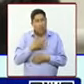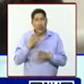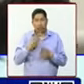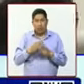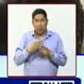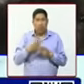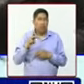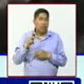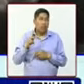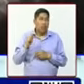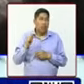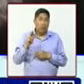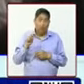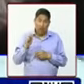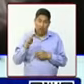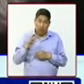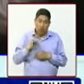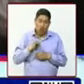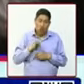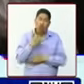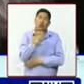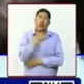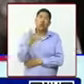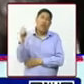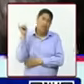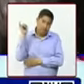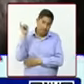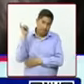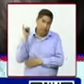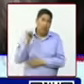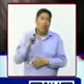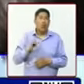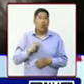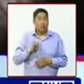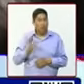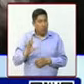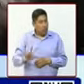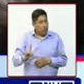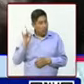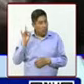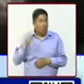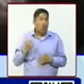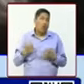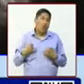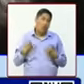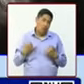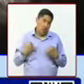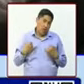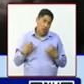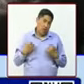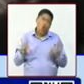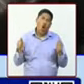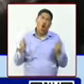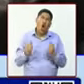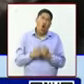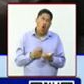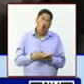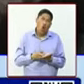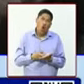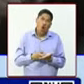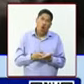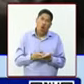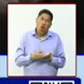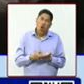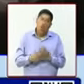yo soy de la población de Caranavi. Yo la verdad lo he encontrado a este joven lleno de gusanos,